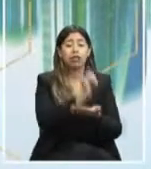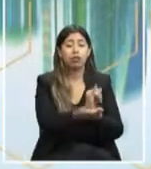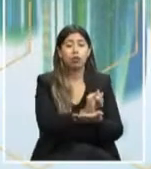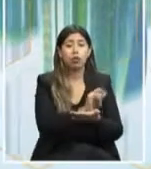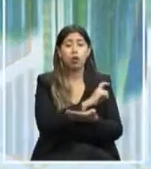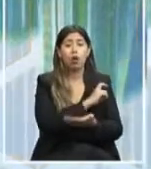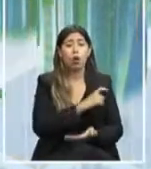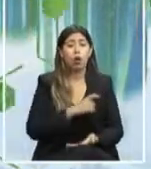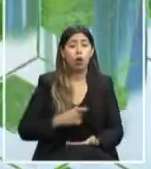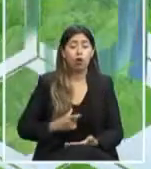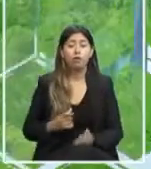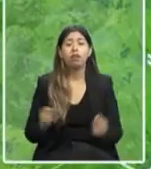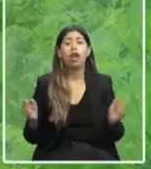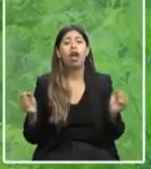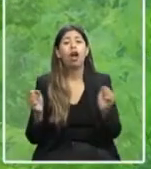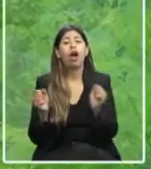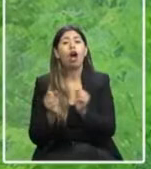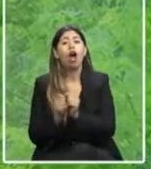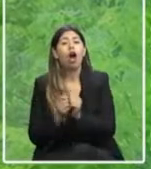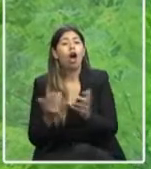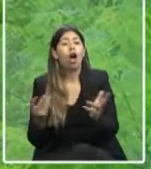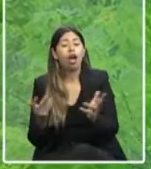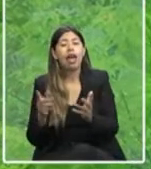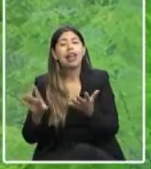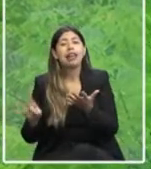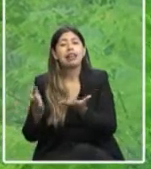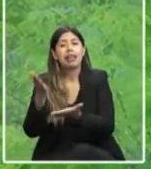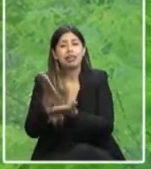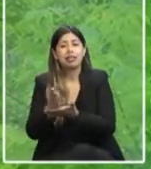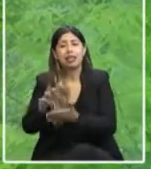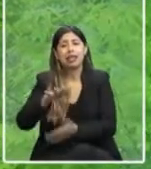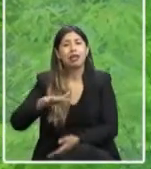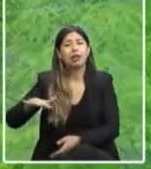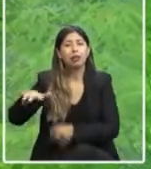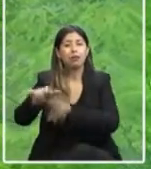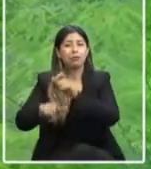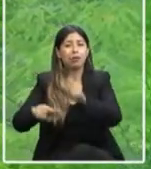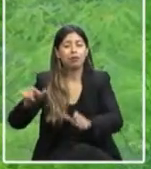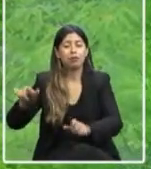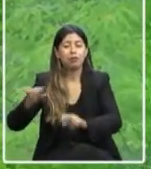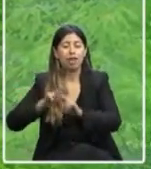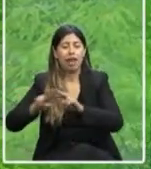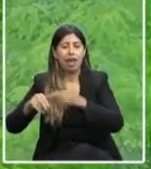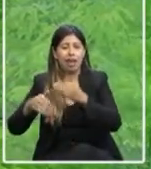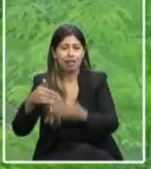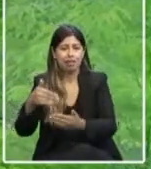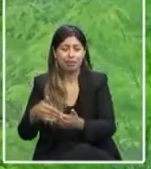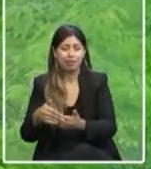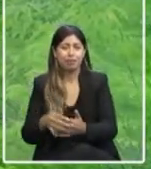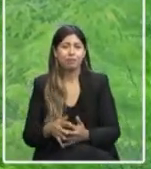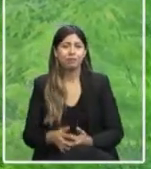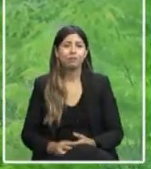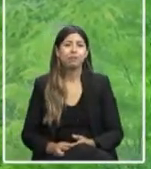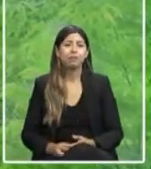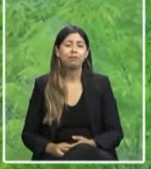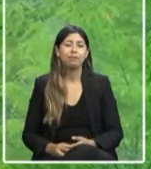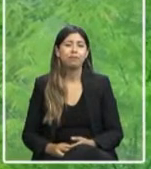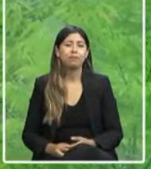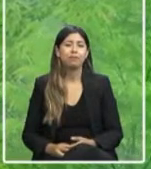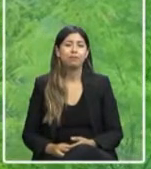los gobiernos como las decisiones de la sociedad de implementarlos. Y por